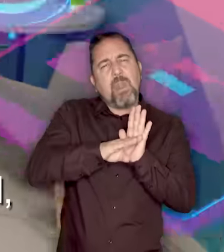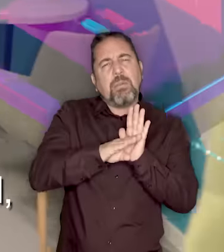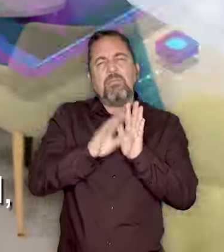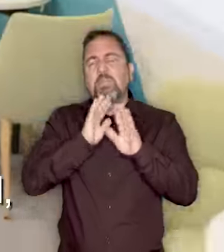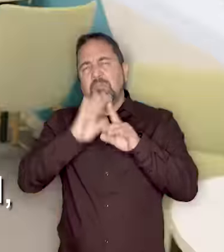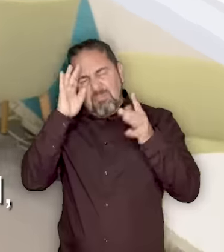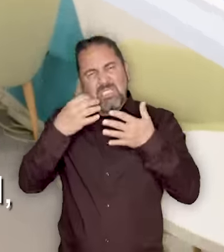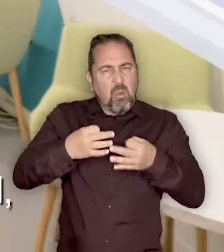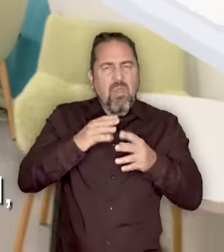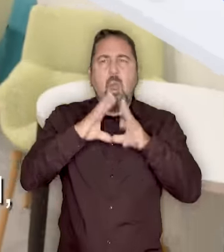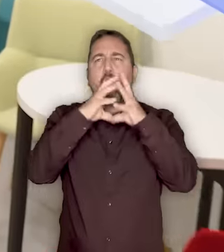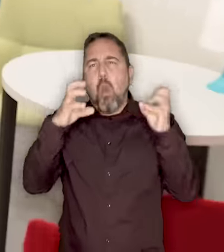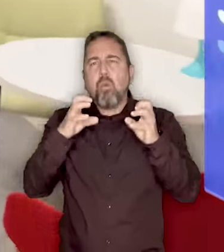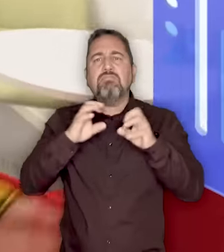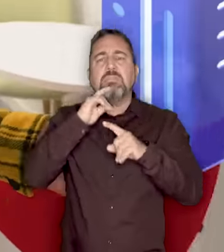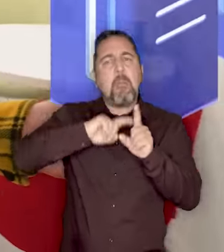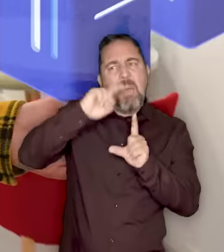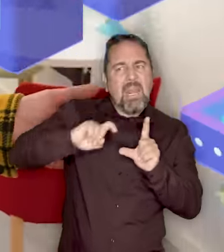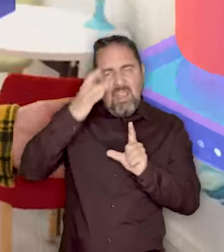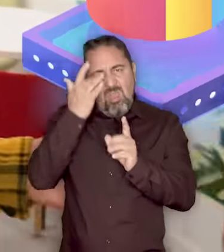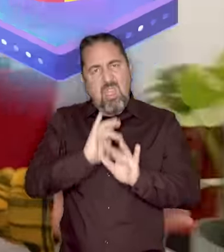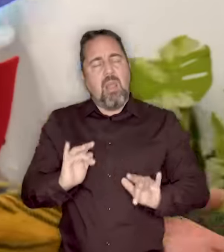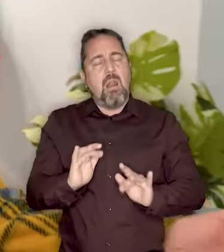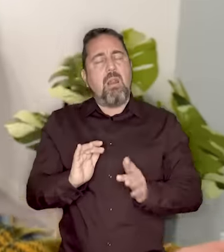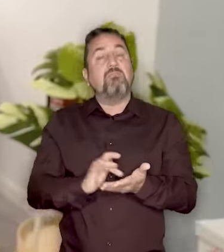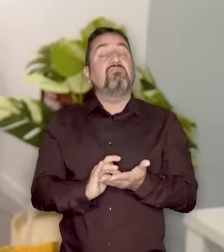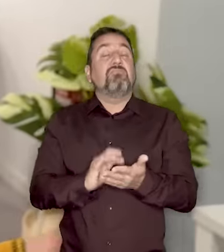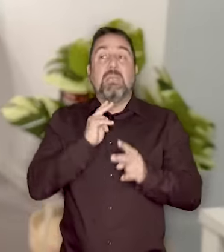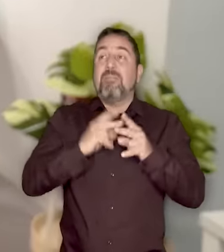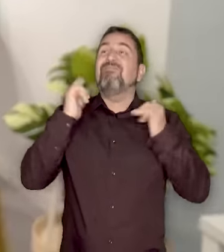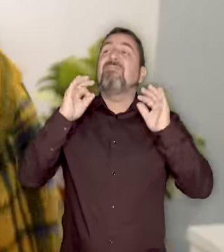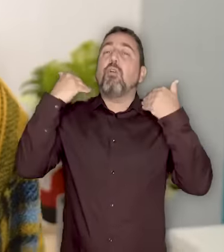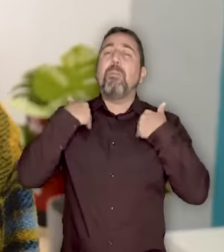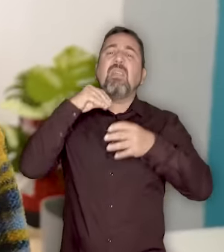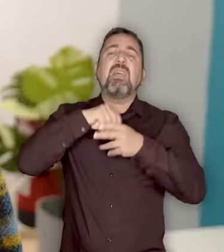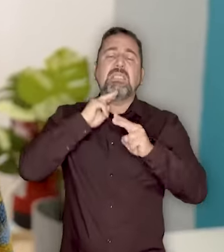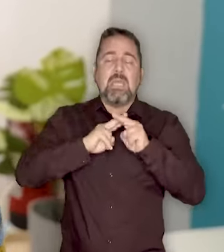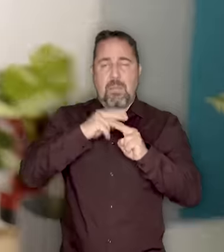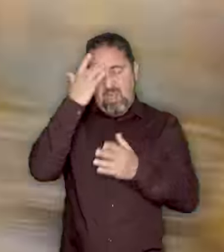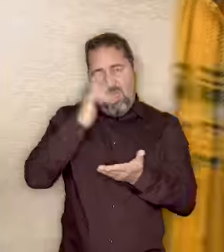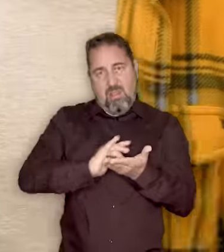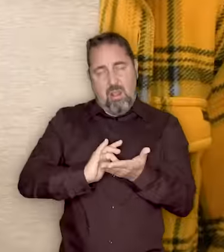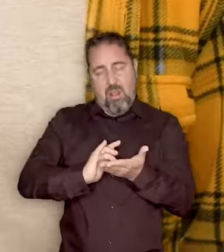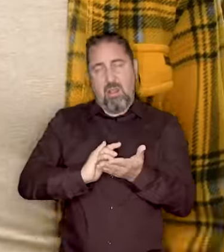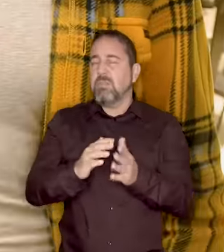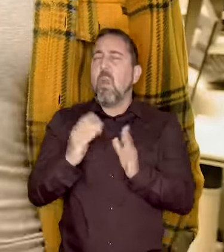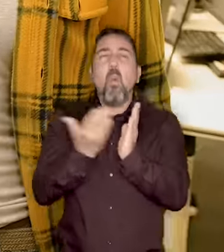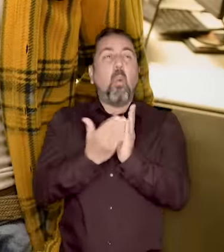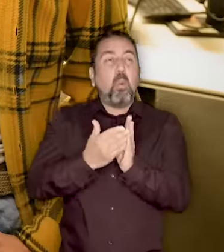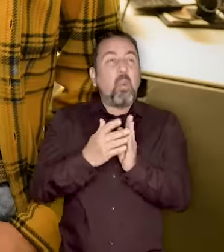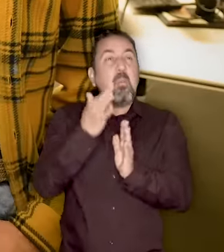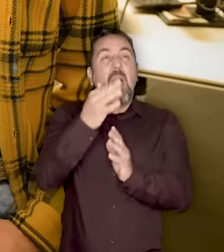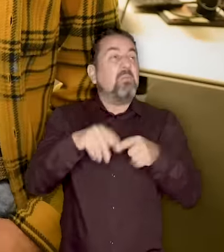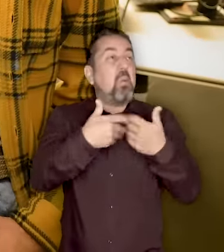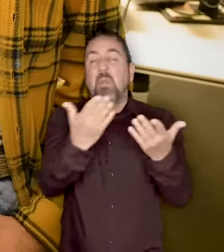datos, programación, ciberseguridad, cloud, marketing digital. En definitiva, competencias digitales. No es un curso